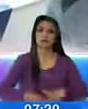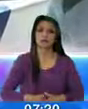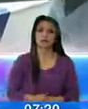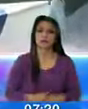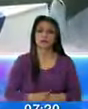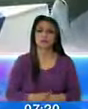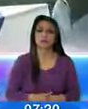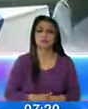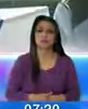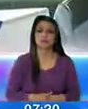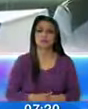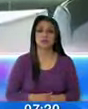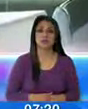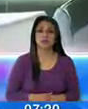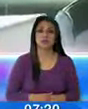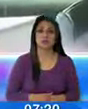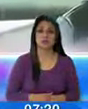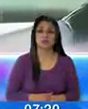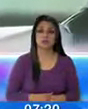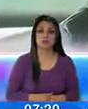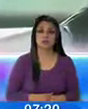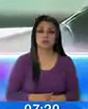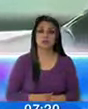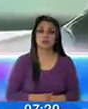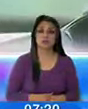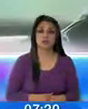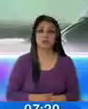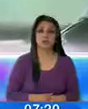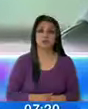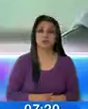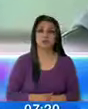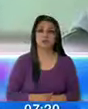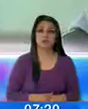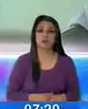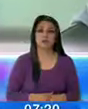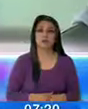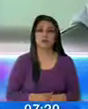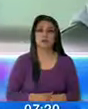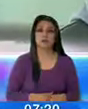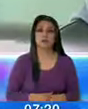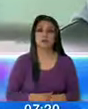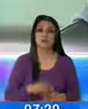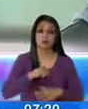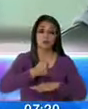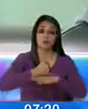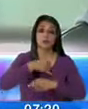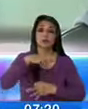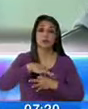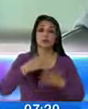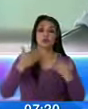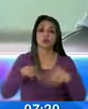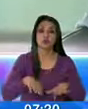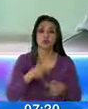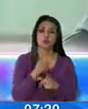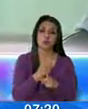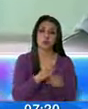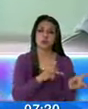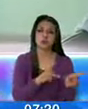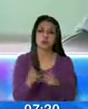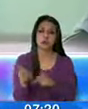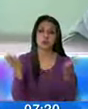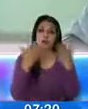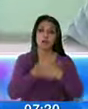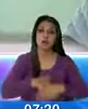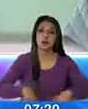tenemos prevista, como decíamos, tenemos 6 ruteros, tenemos 6 juntas receptoras del voto, así que preveemos que estén